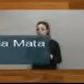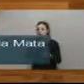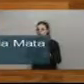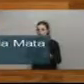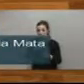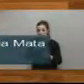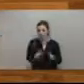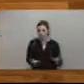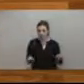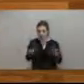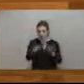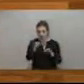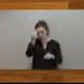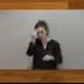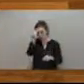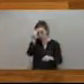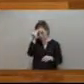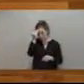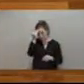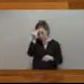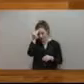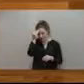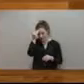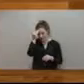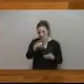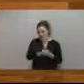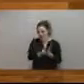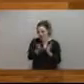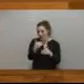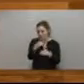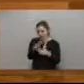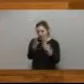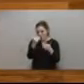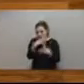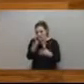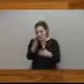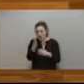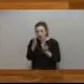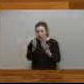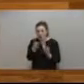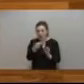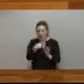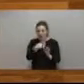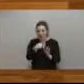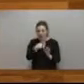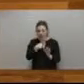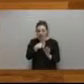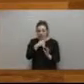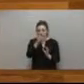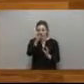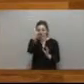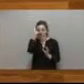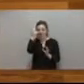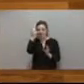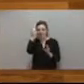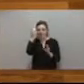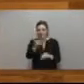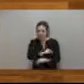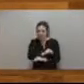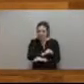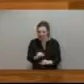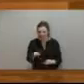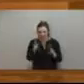que no me deja otro remedio, porque la verdad es que me ha dejado verdaderamente sorprendida. Empieza